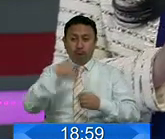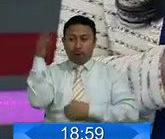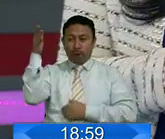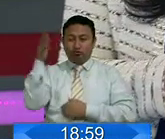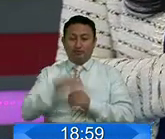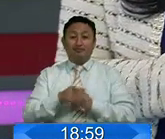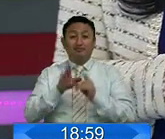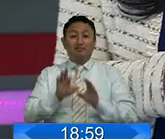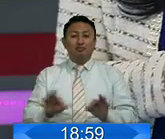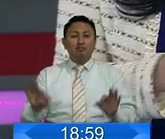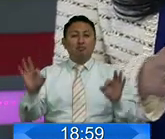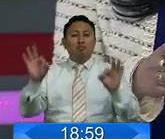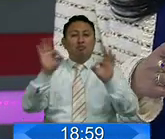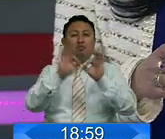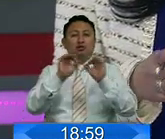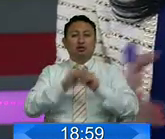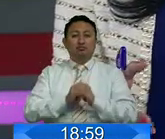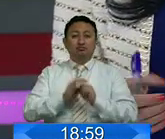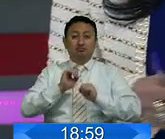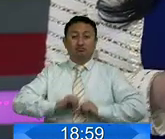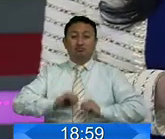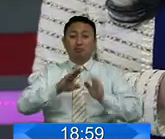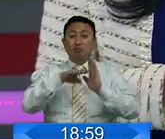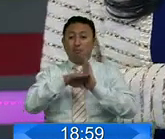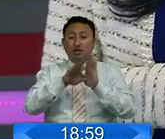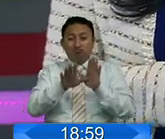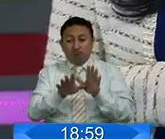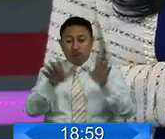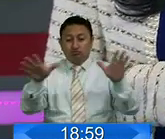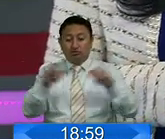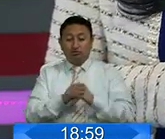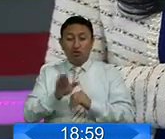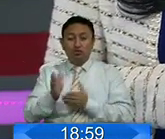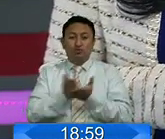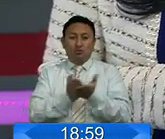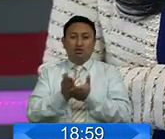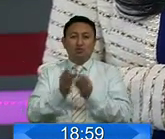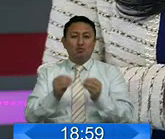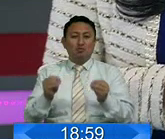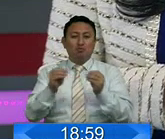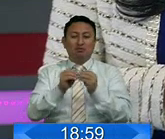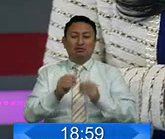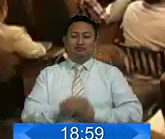resaltó la importancia de ampliar la bancarización y sus servicios electrónicos.